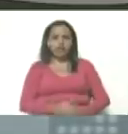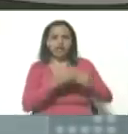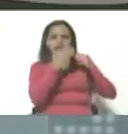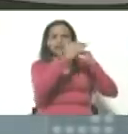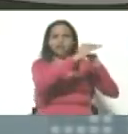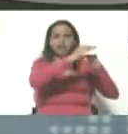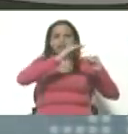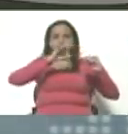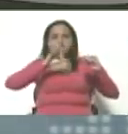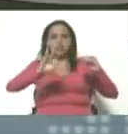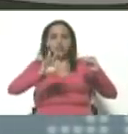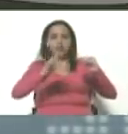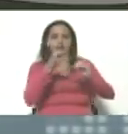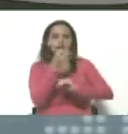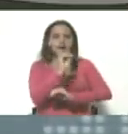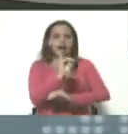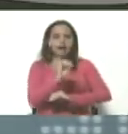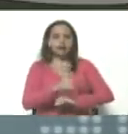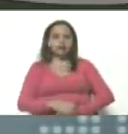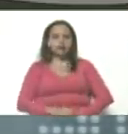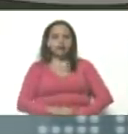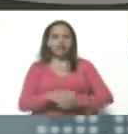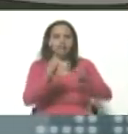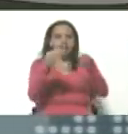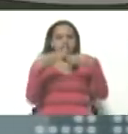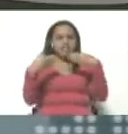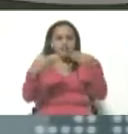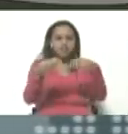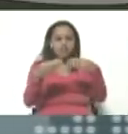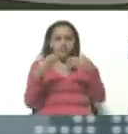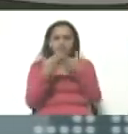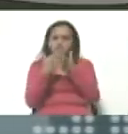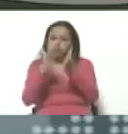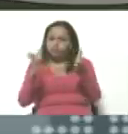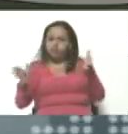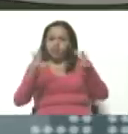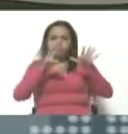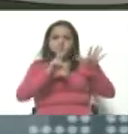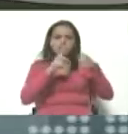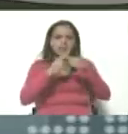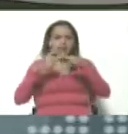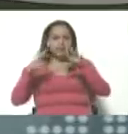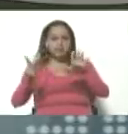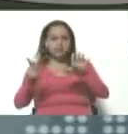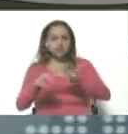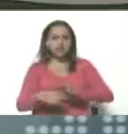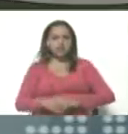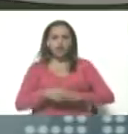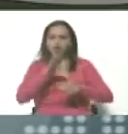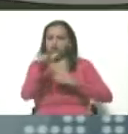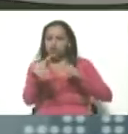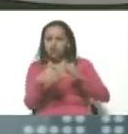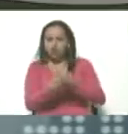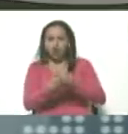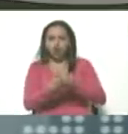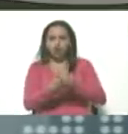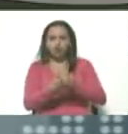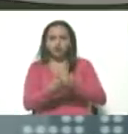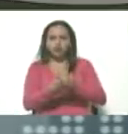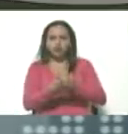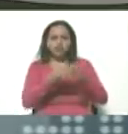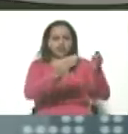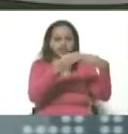nivel van a estar la flexibilización del 7+7 con todos sus pelos y